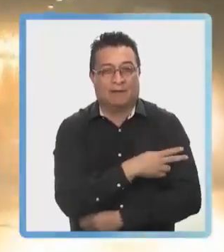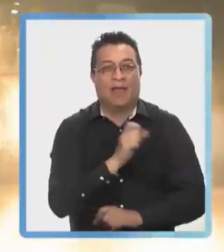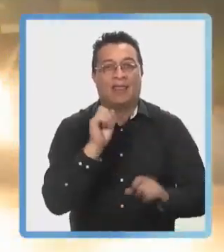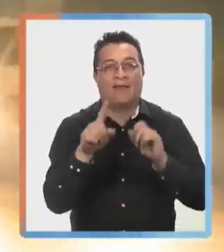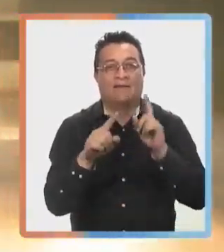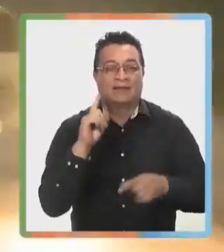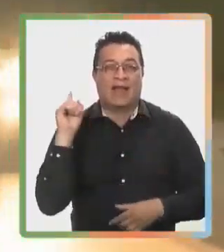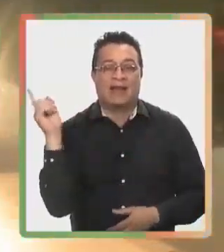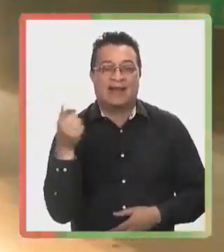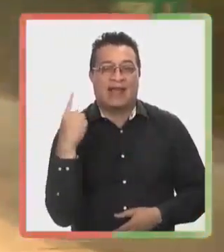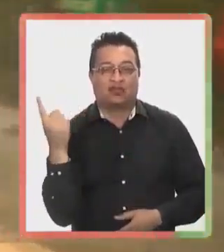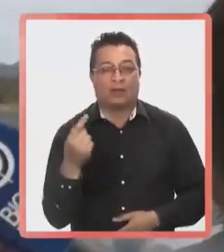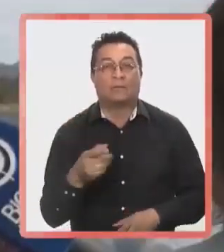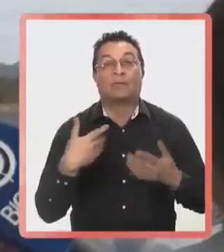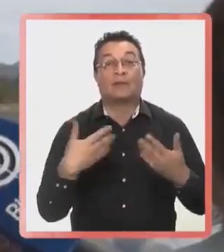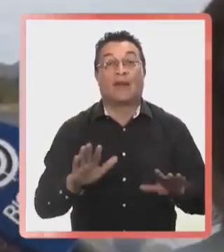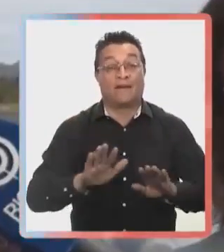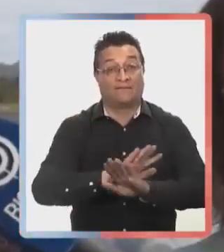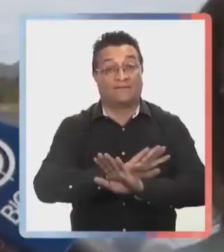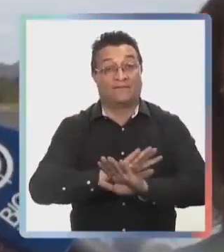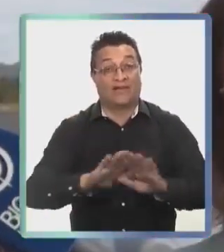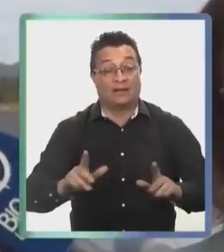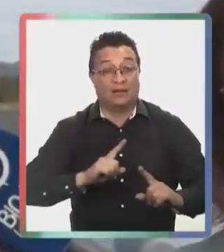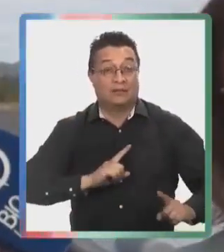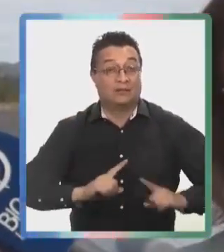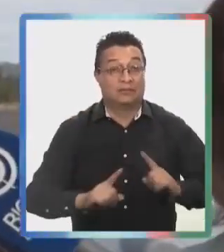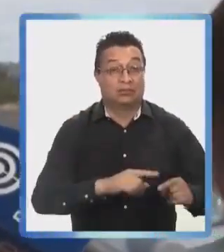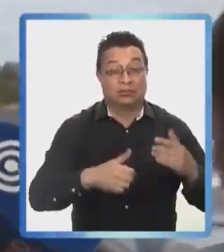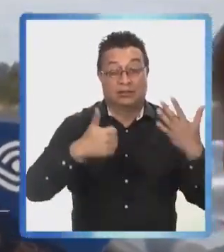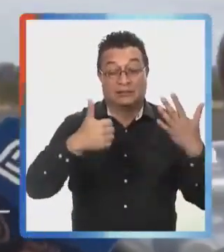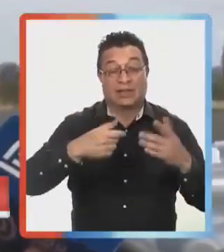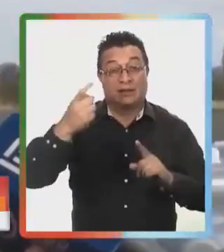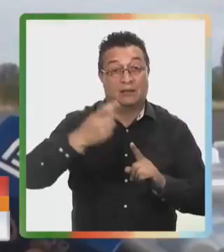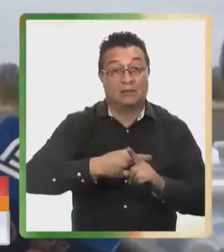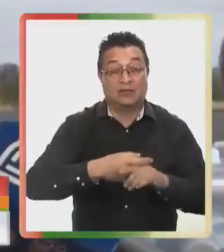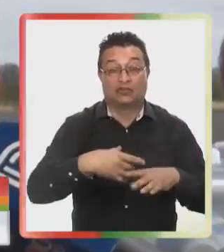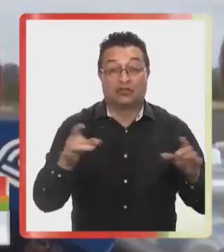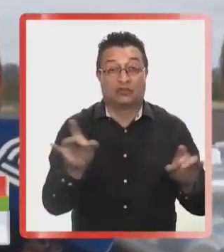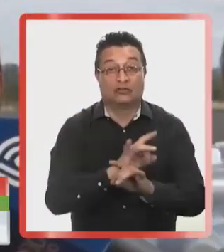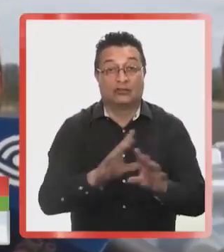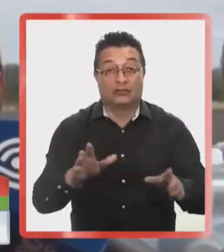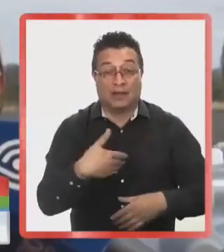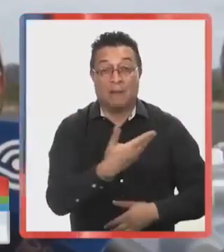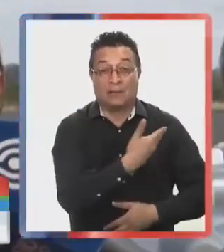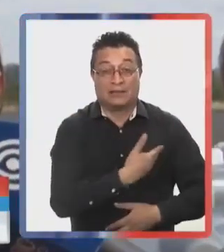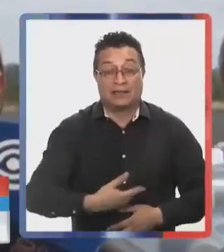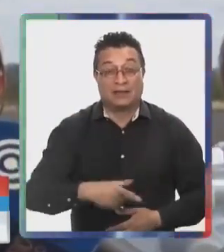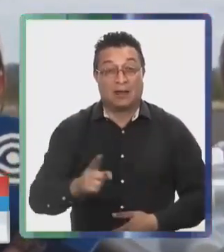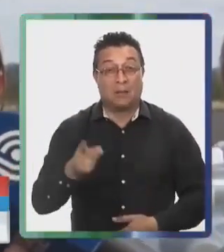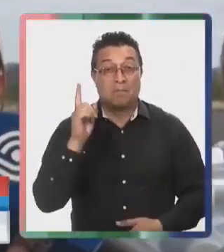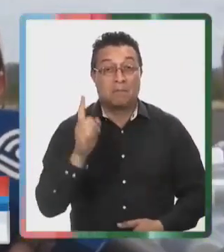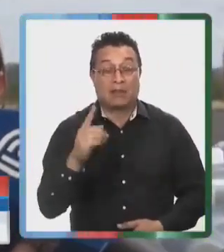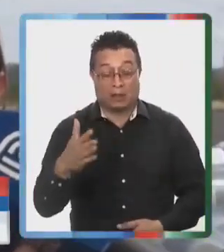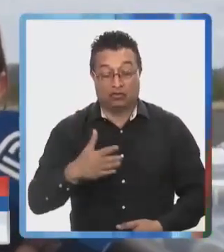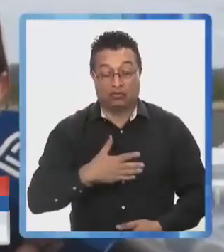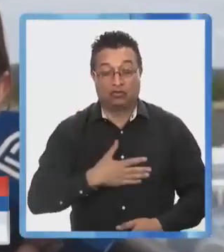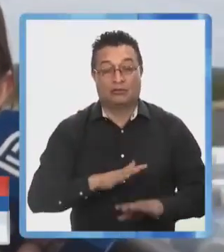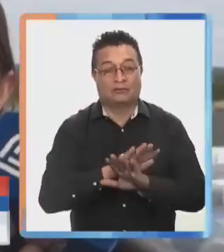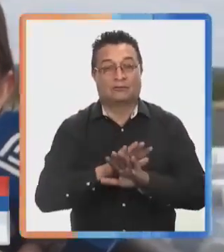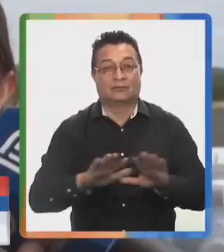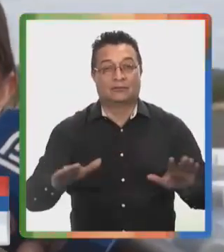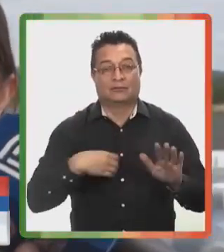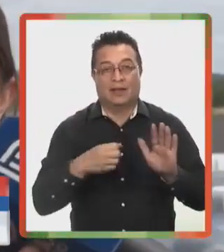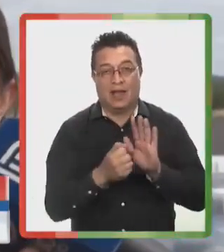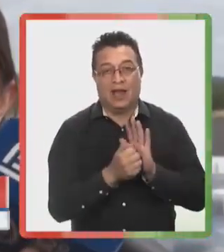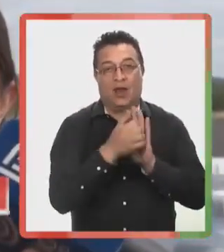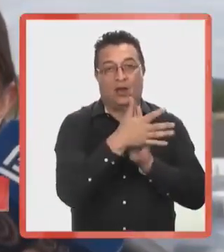jefatura de la Defensa Nacional. Como término de la gestión después de 6 meses, si está resuelta por el presidente de la República, yo